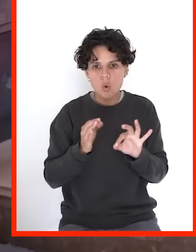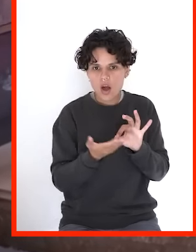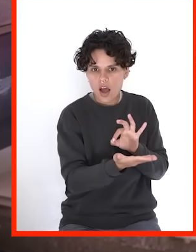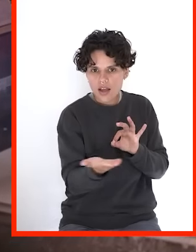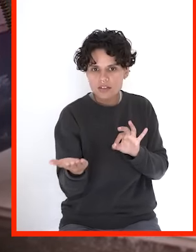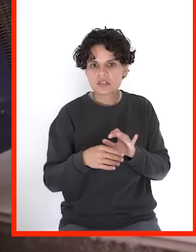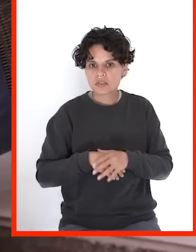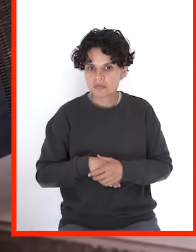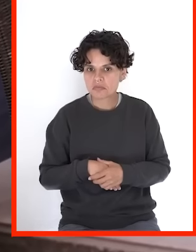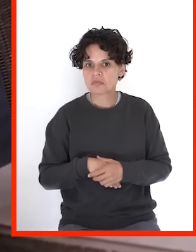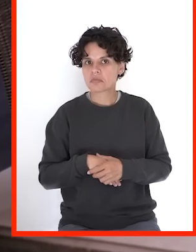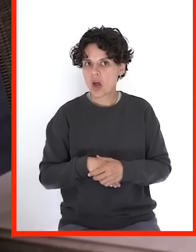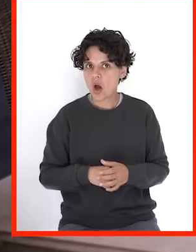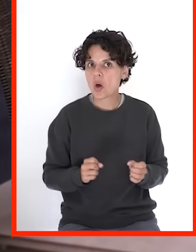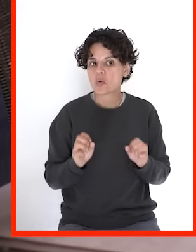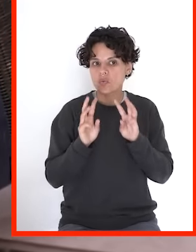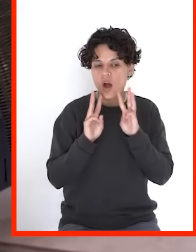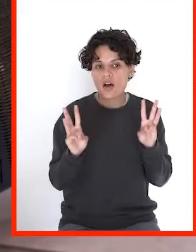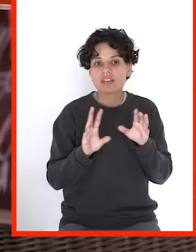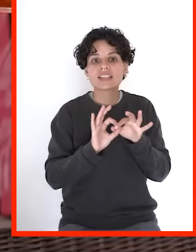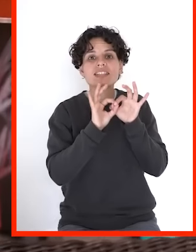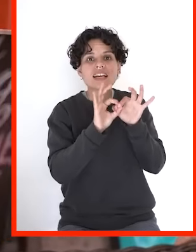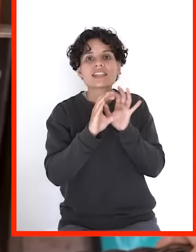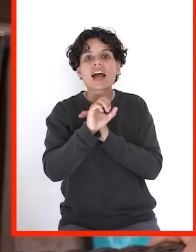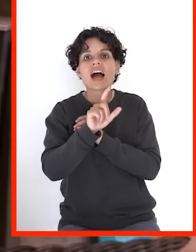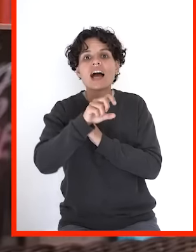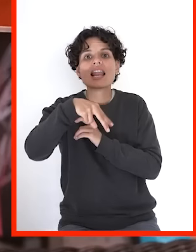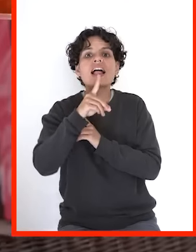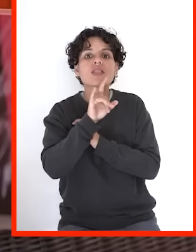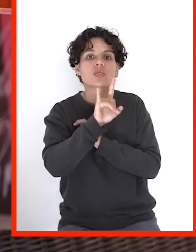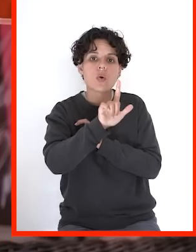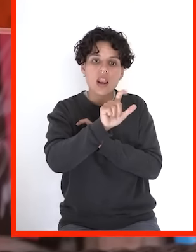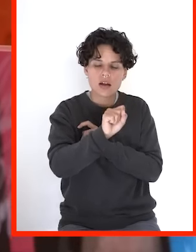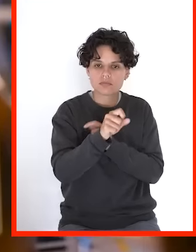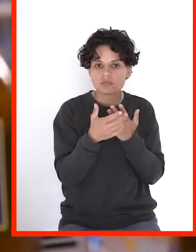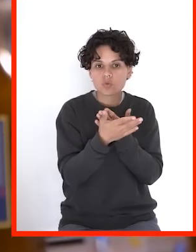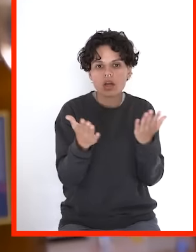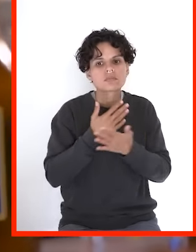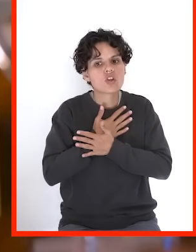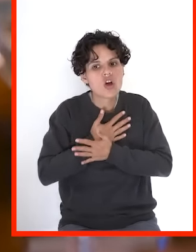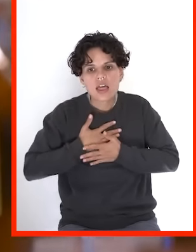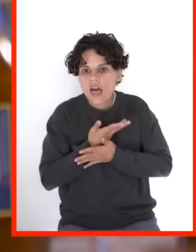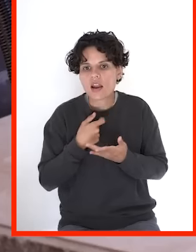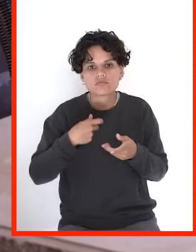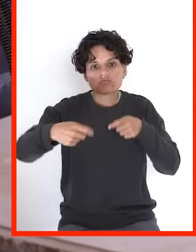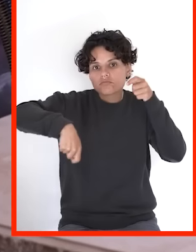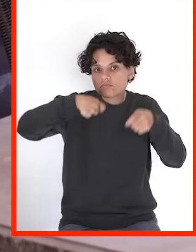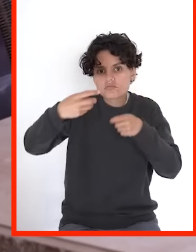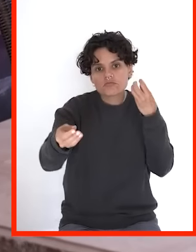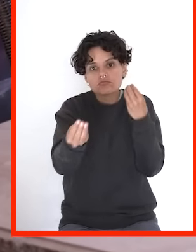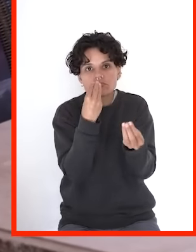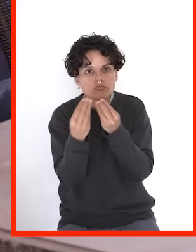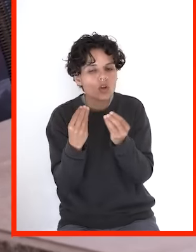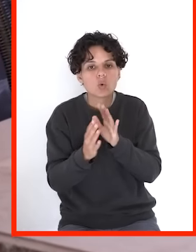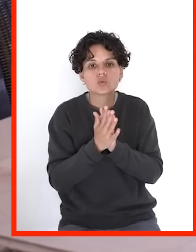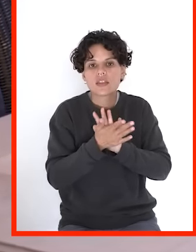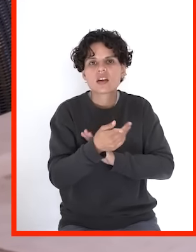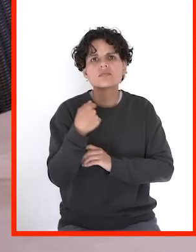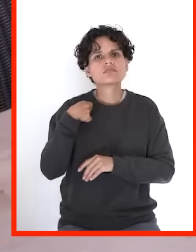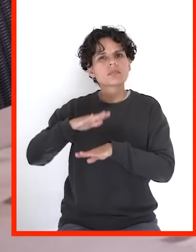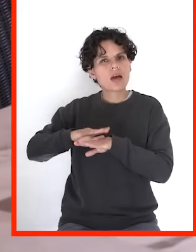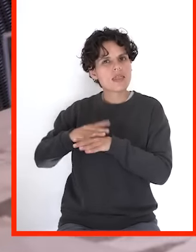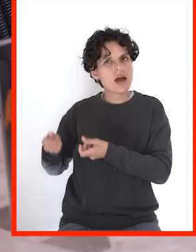y le agradecemos a Caléndula. Chiquillos, pueden servirse lo que quieran. Gracias, ¿en serio? Sí, pueden empezar para